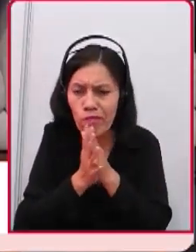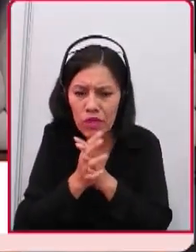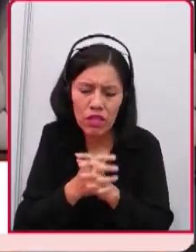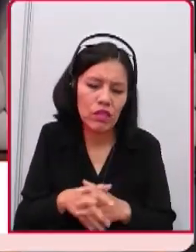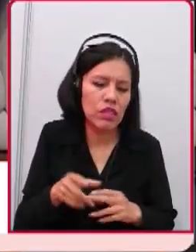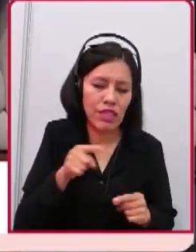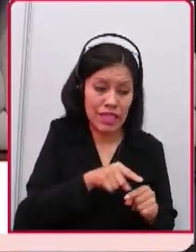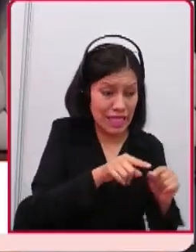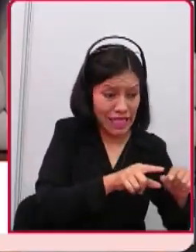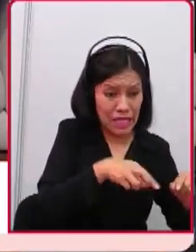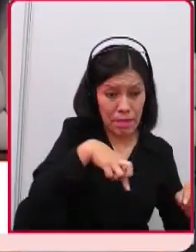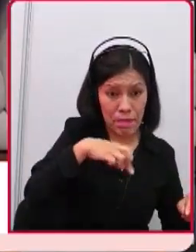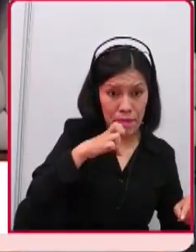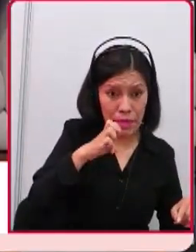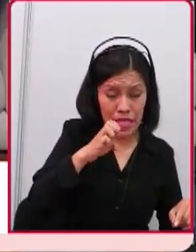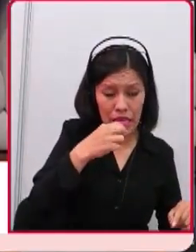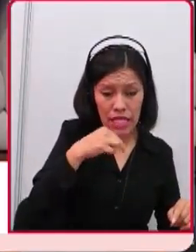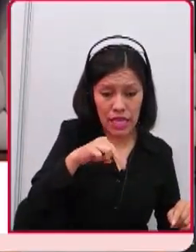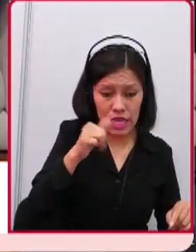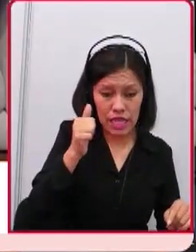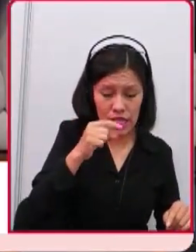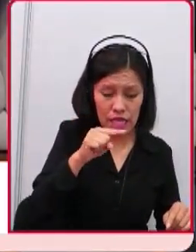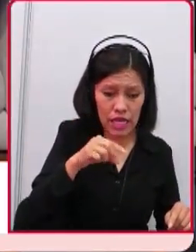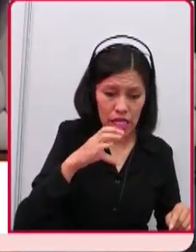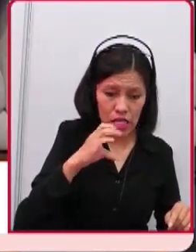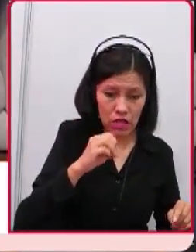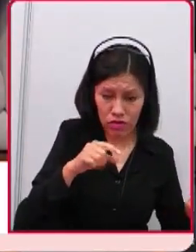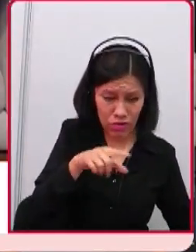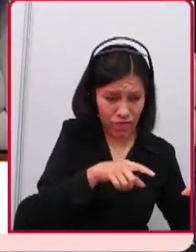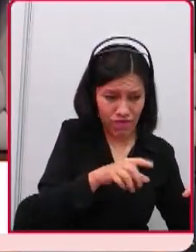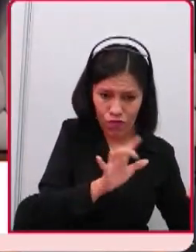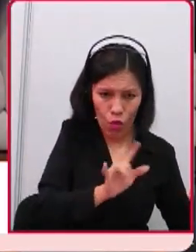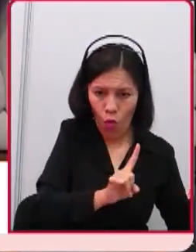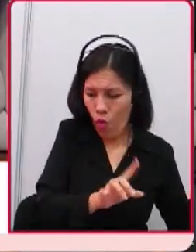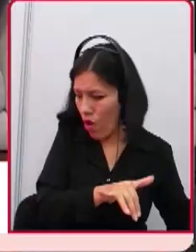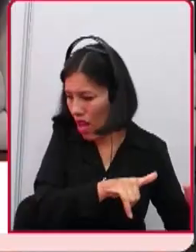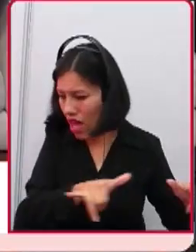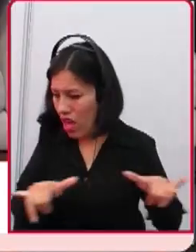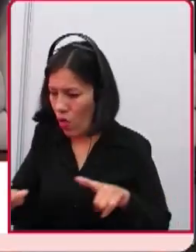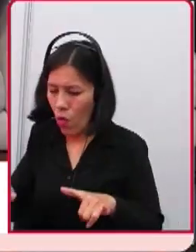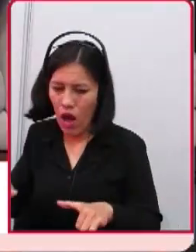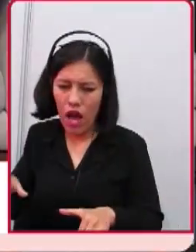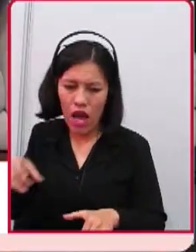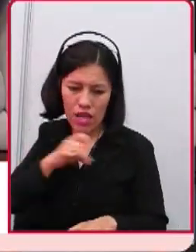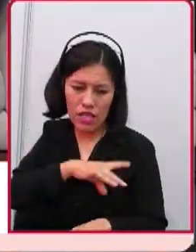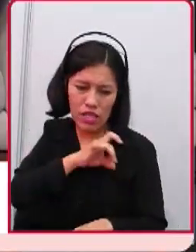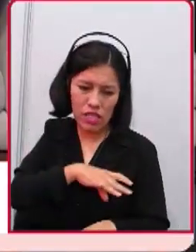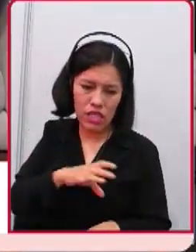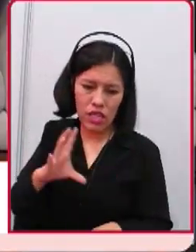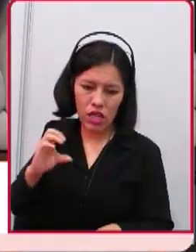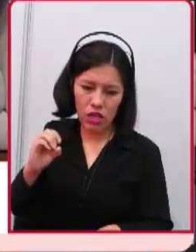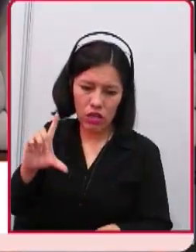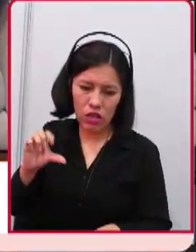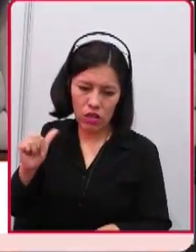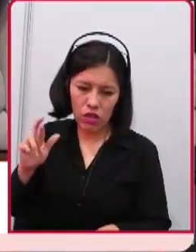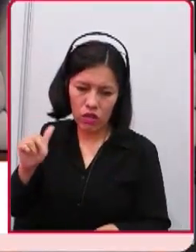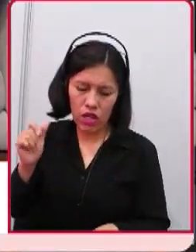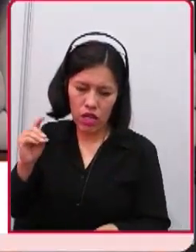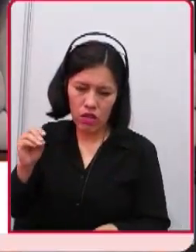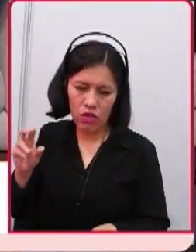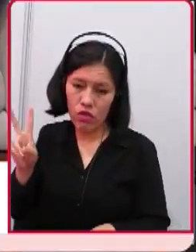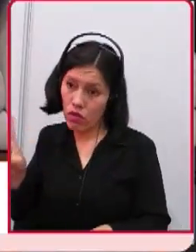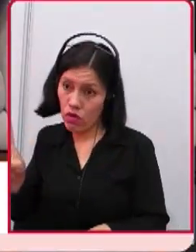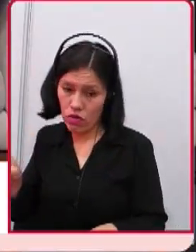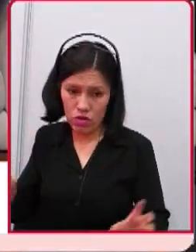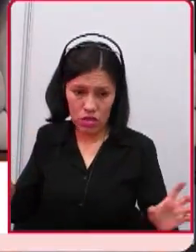Peñasco definitivamente no es igual que Chile Colorado 2. Gente que estuvo antes que yo me dice que definitivamente tampoco se parece a Chile